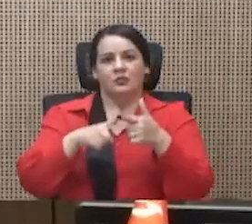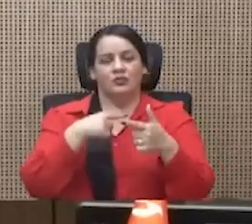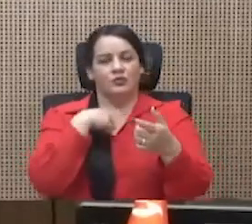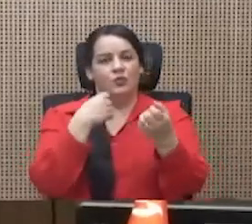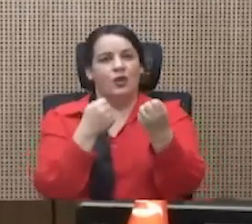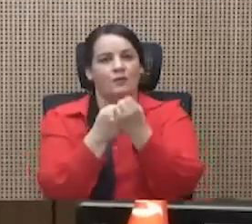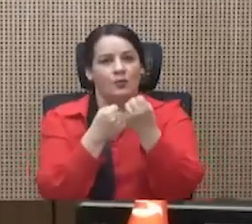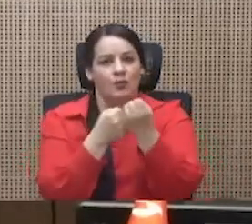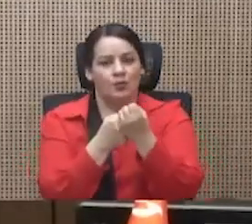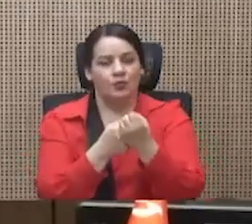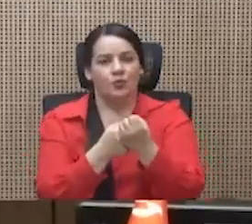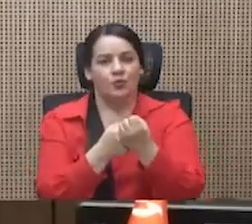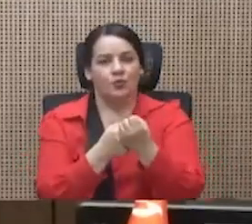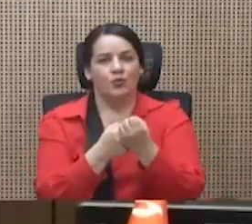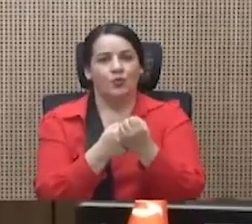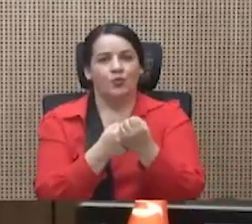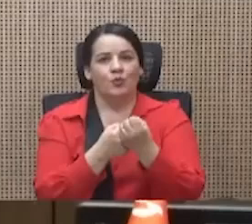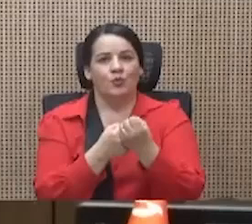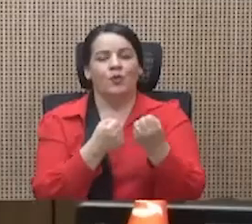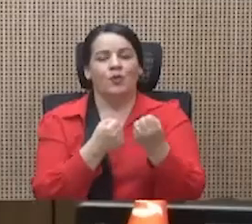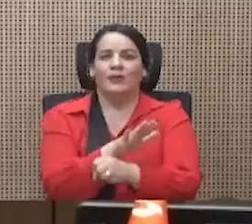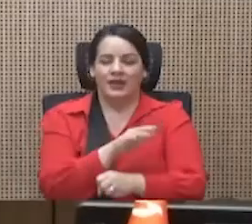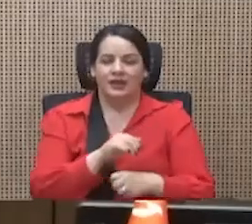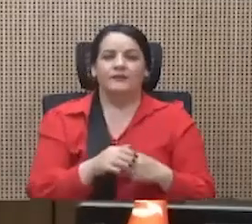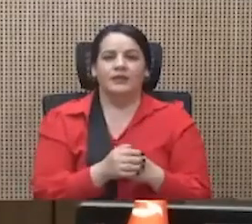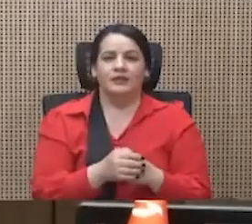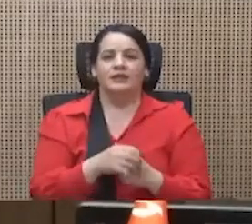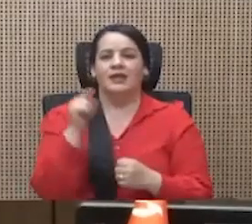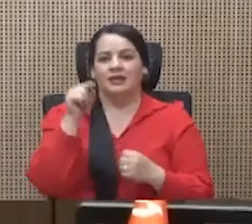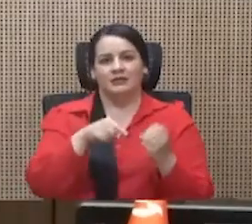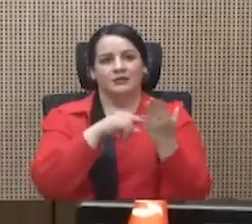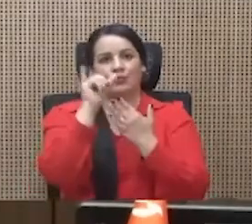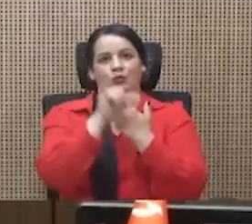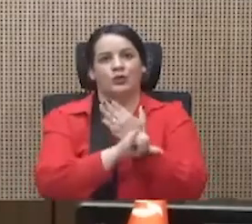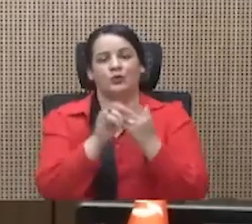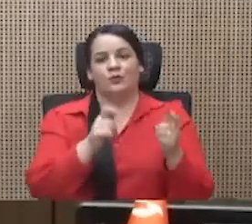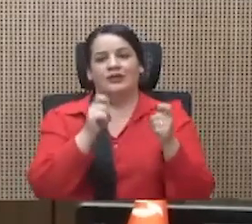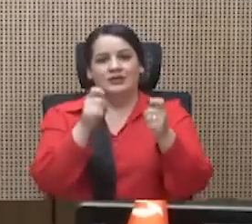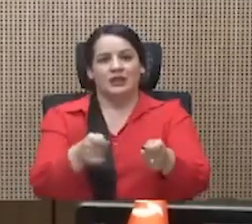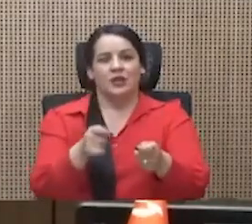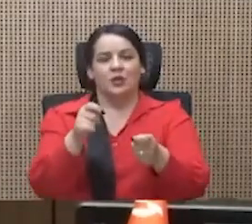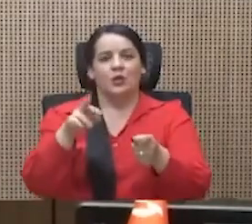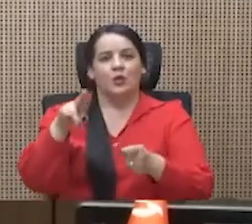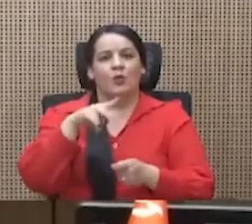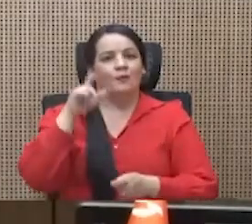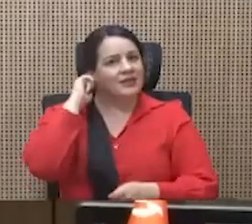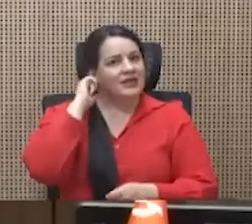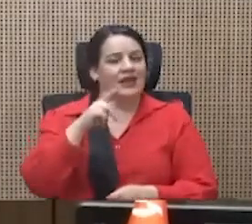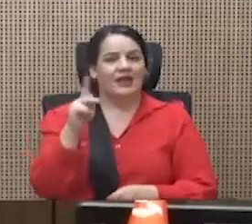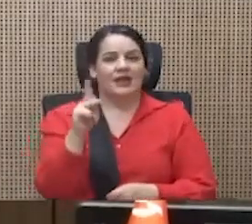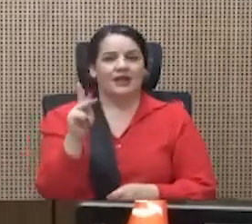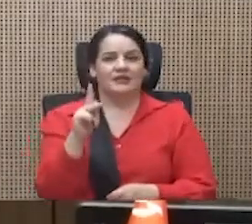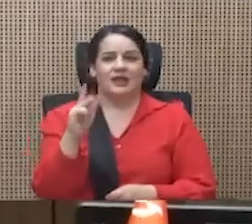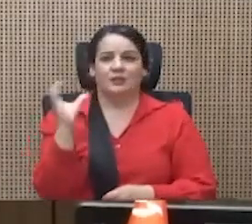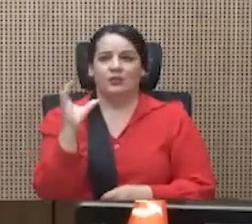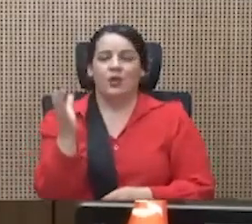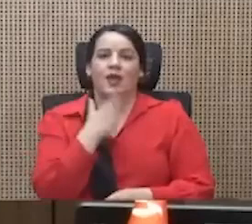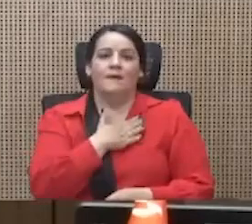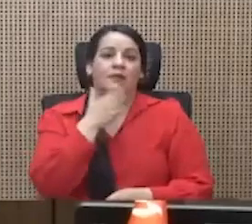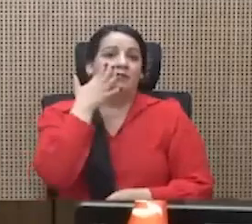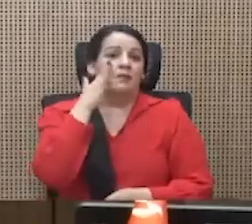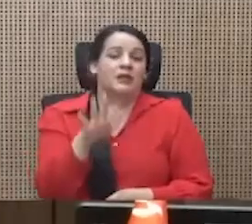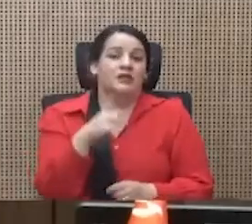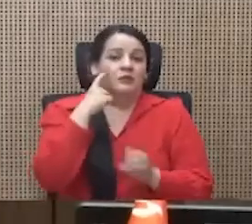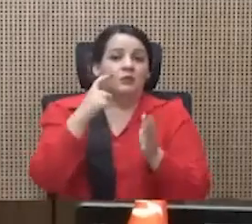apoyo apoyo plenamente este proyecto presentado por nuestra compañera Katia cambronero eh Me parece que es un